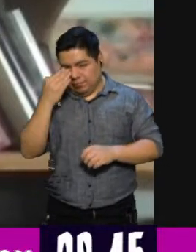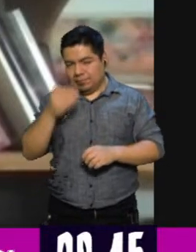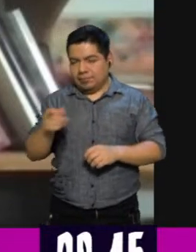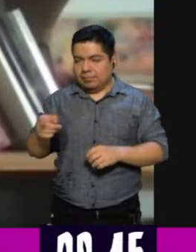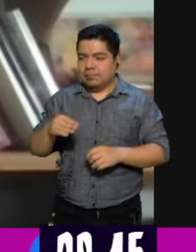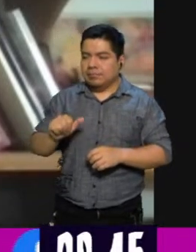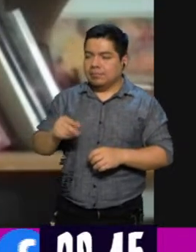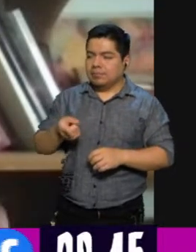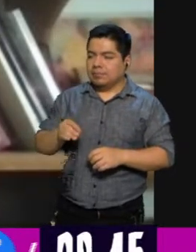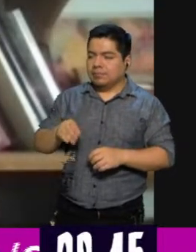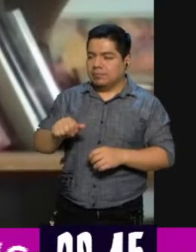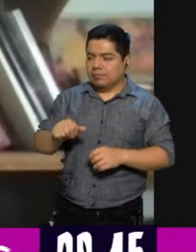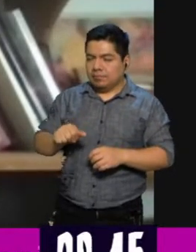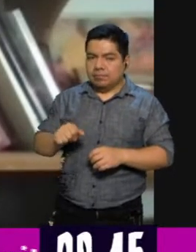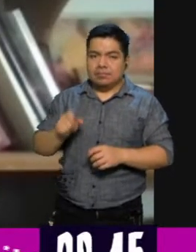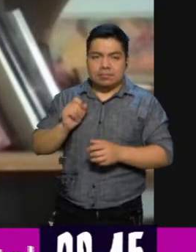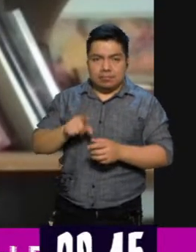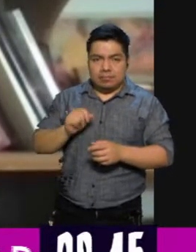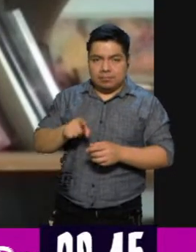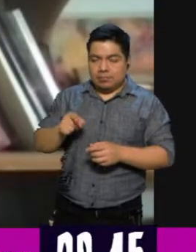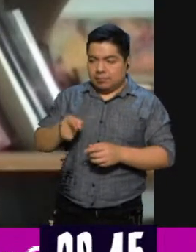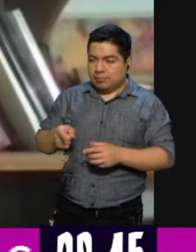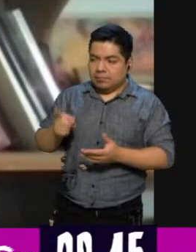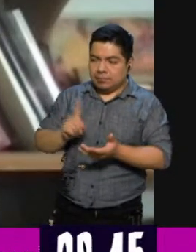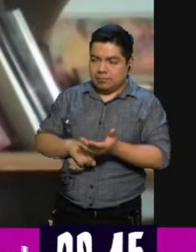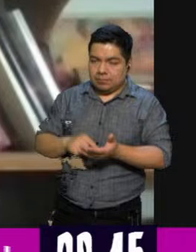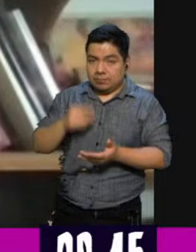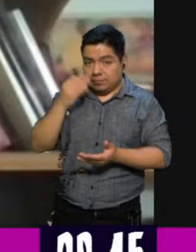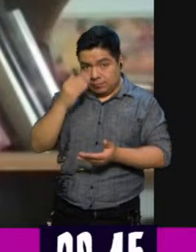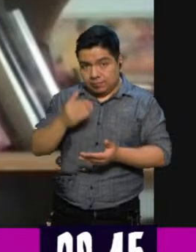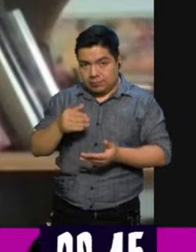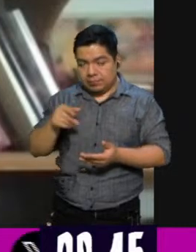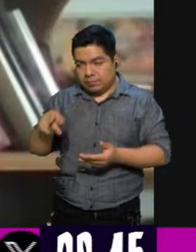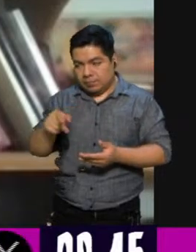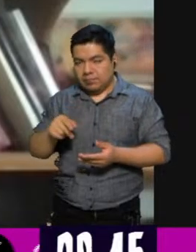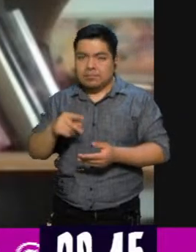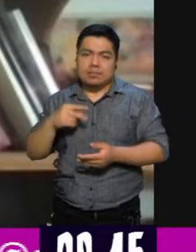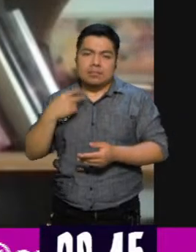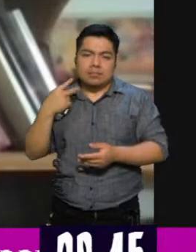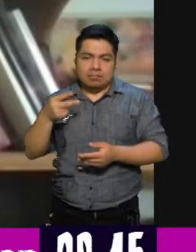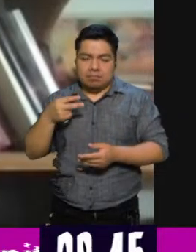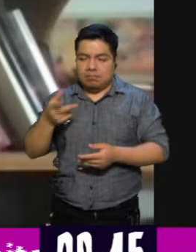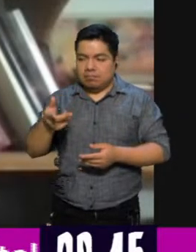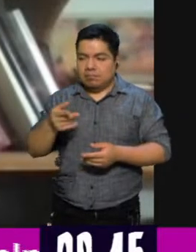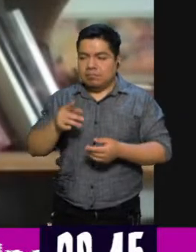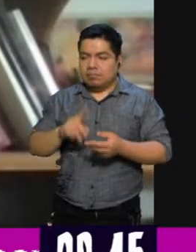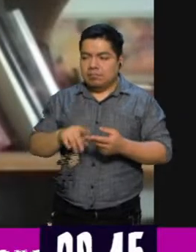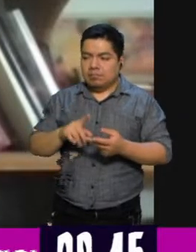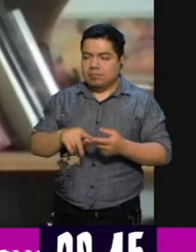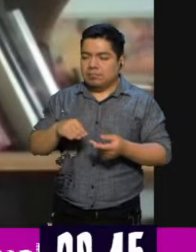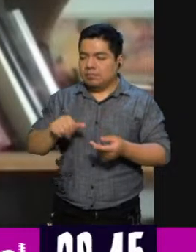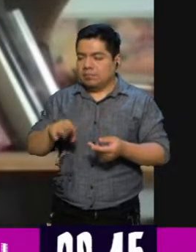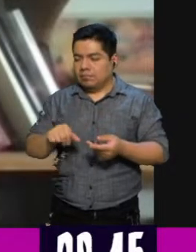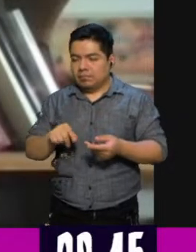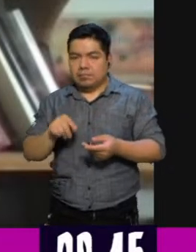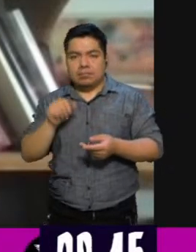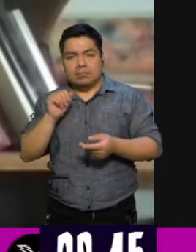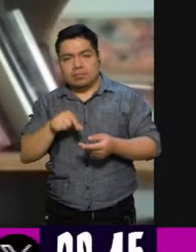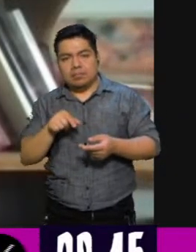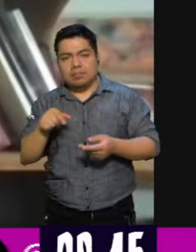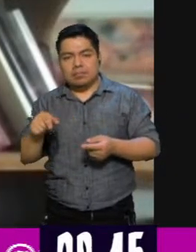y bueno, y además algo que en efecto sí se sabía, no solo es que era tímido y mala dicción, sino que además